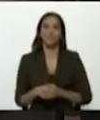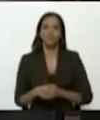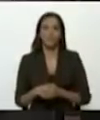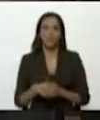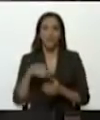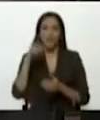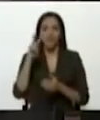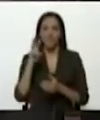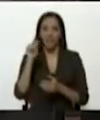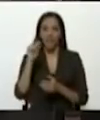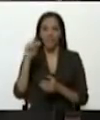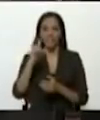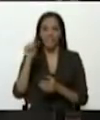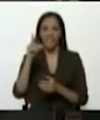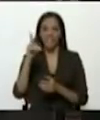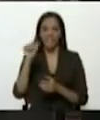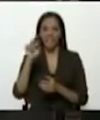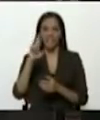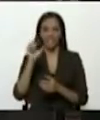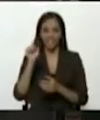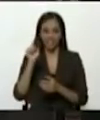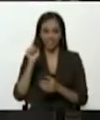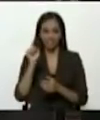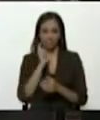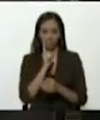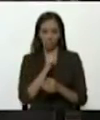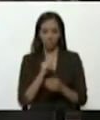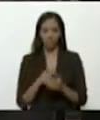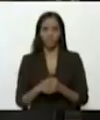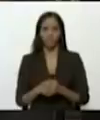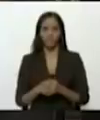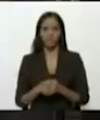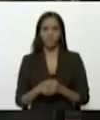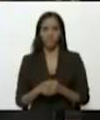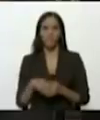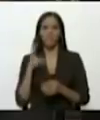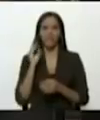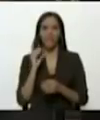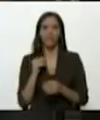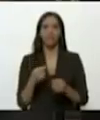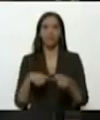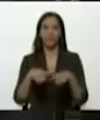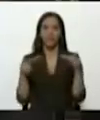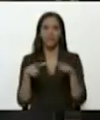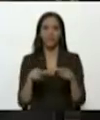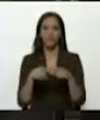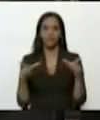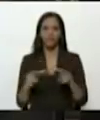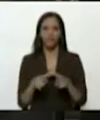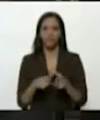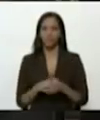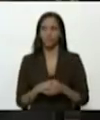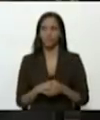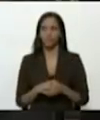Valladares. Vamos a estar hablando también de una serie de situaciones.